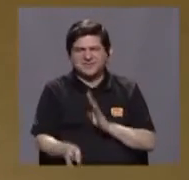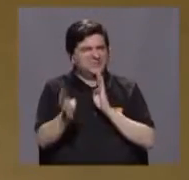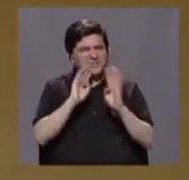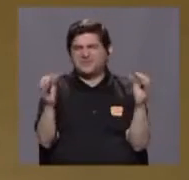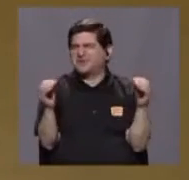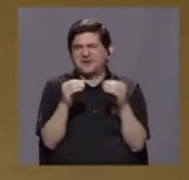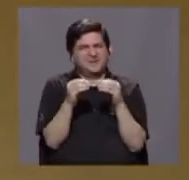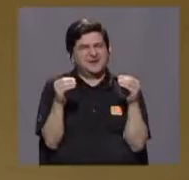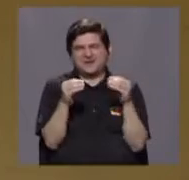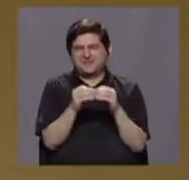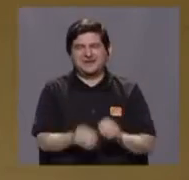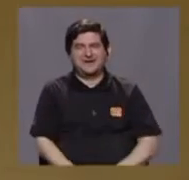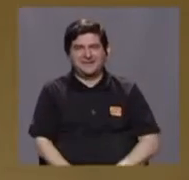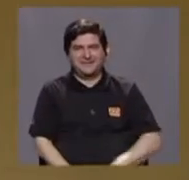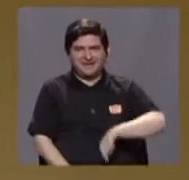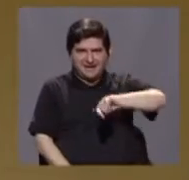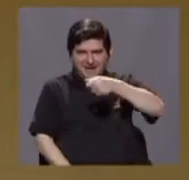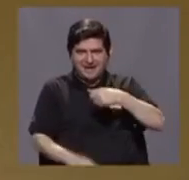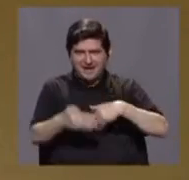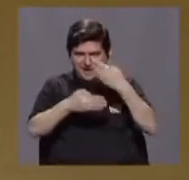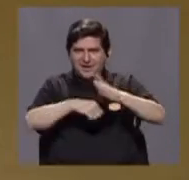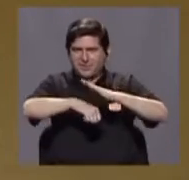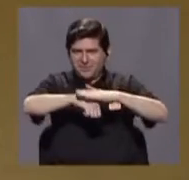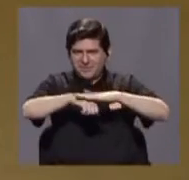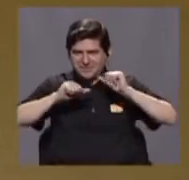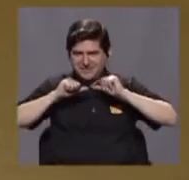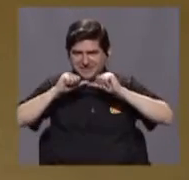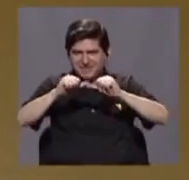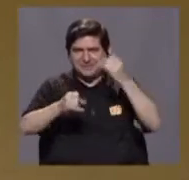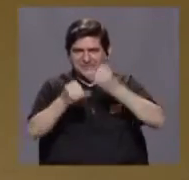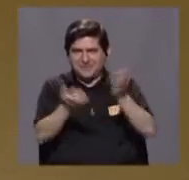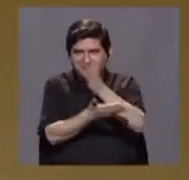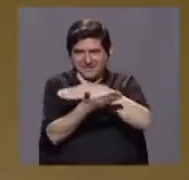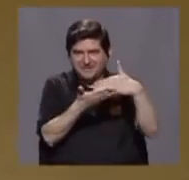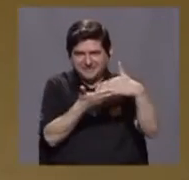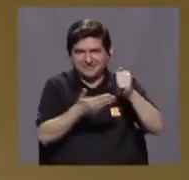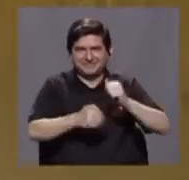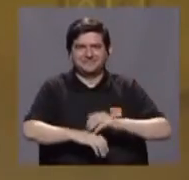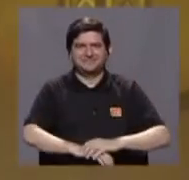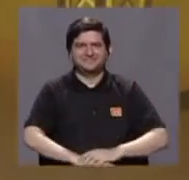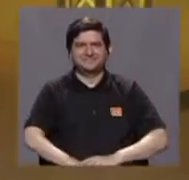más porque el canal nos invitará a regresar para el último segmento.